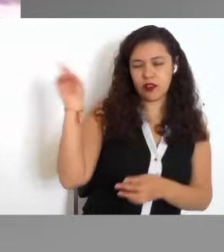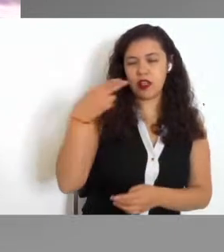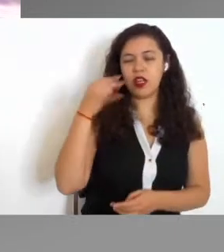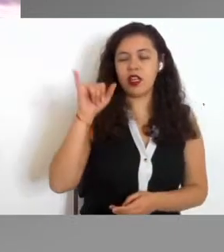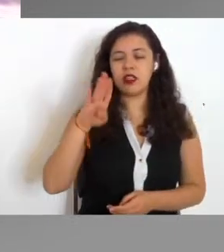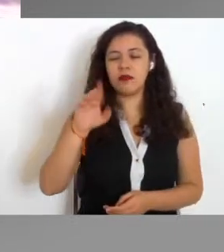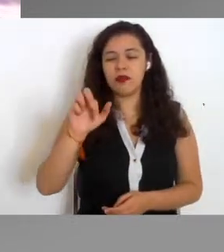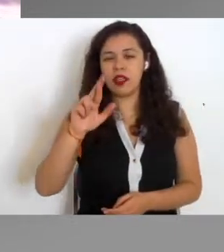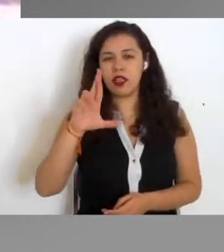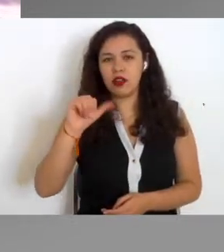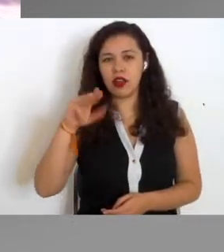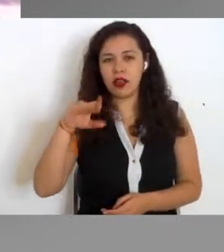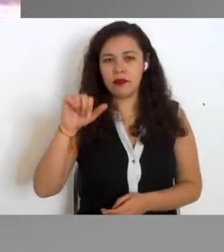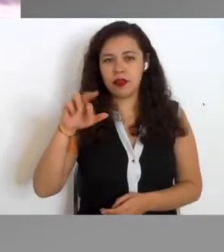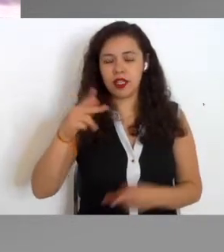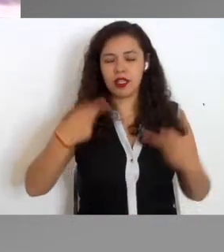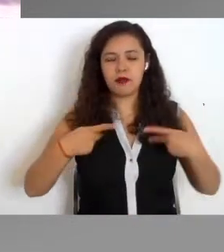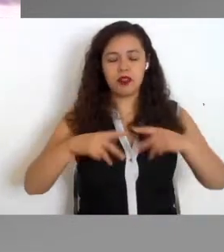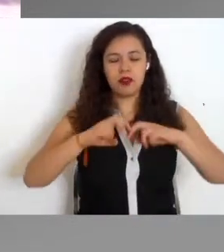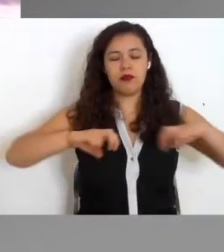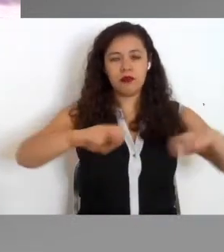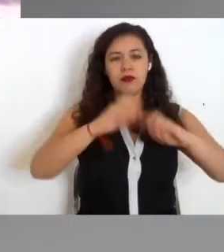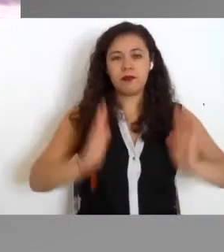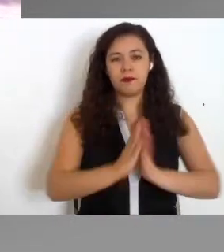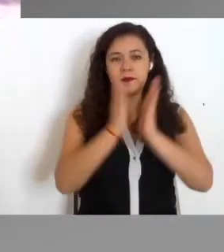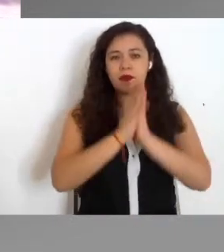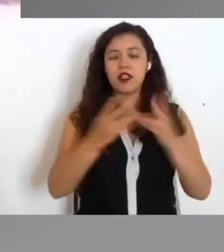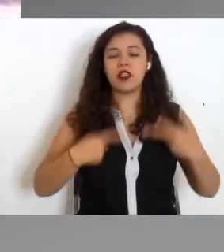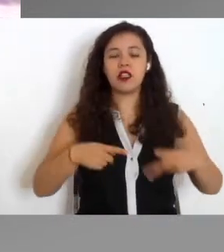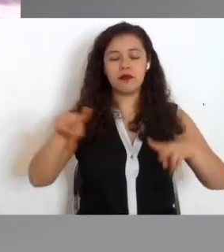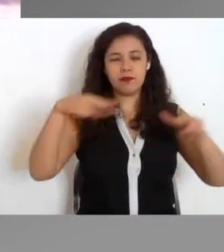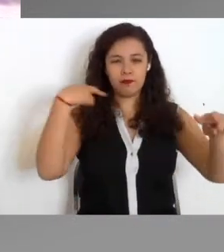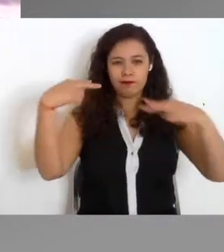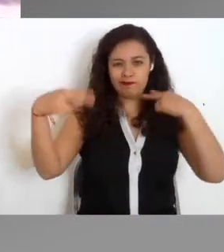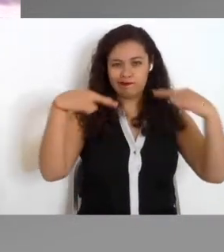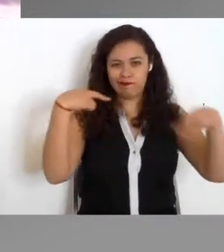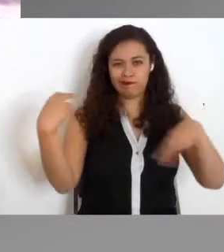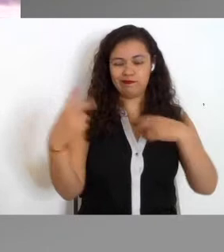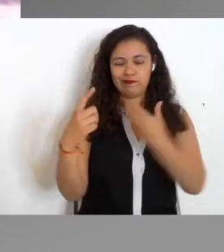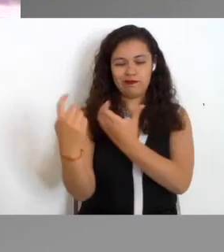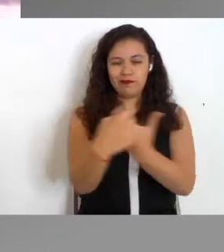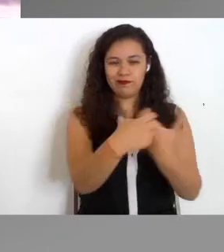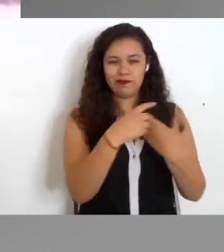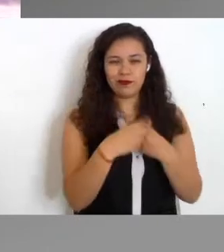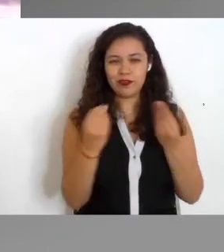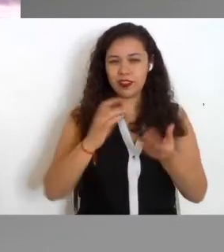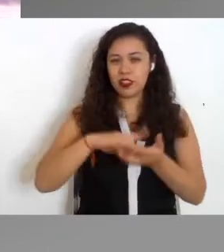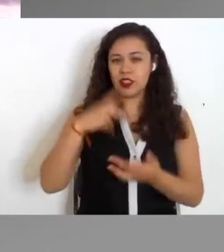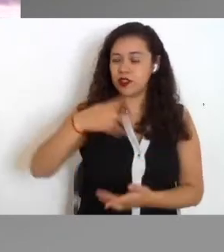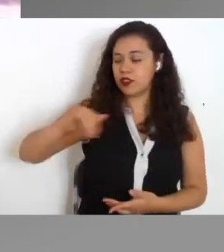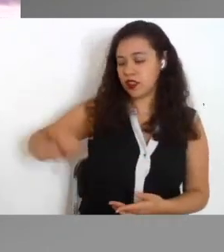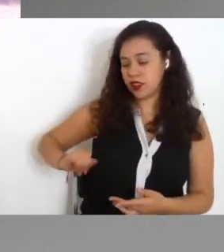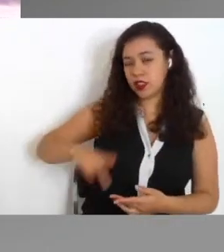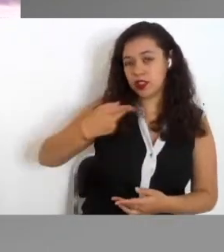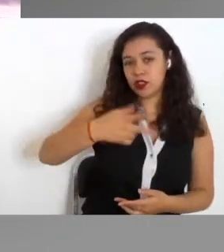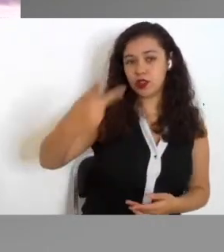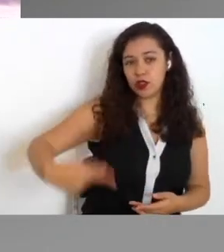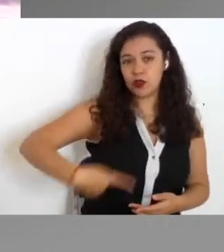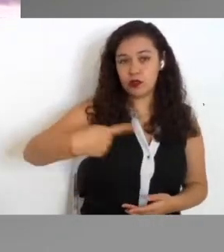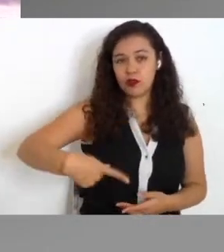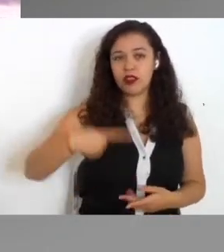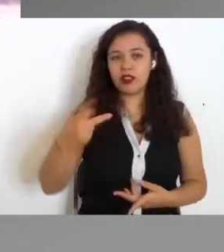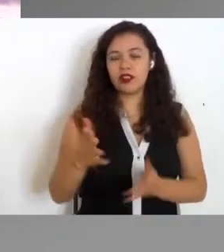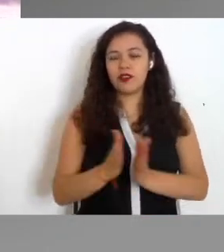la participación de nuestros ponentes y al público que nos acompañó de manera virtual por su interés, por sus preguntas y por sus